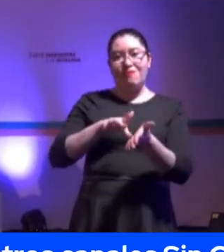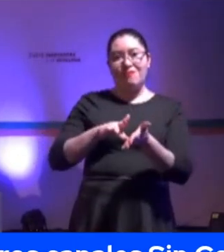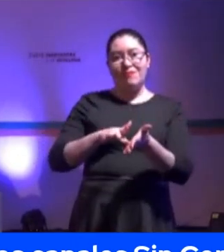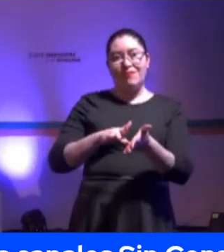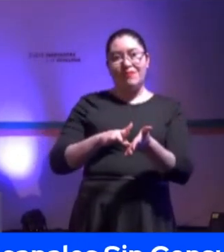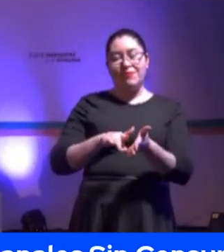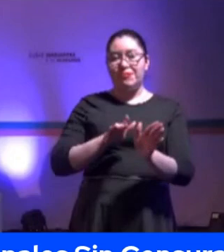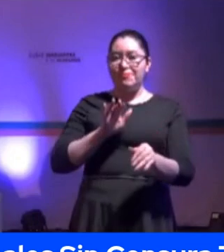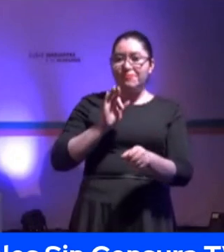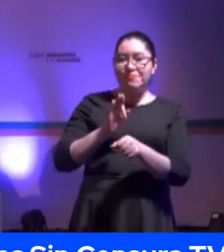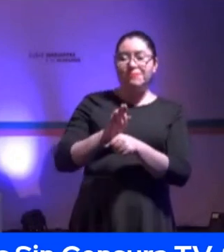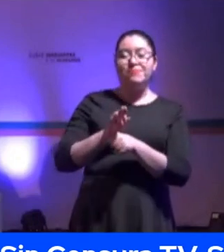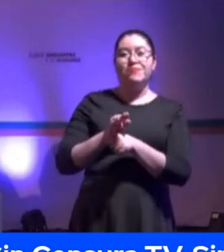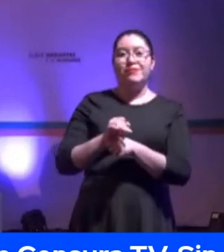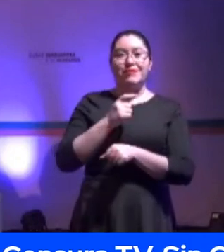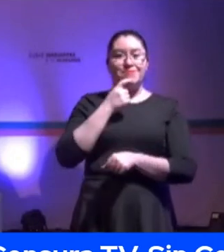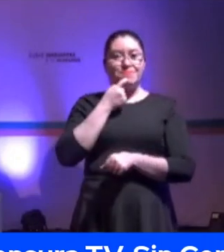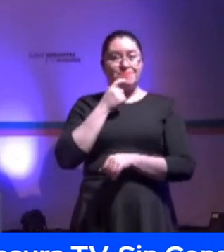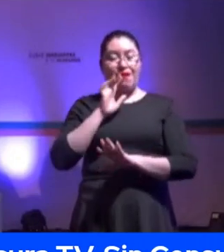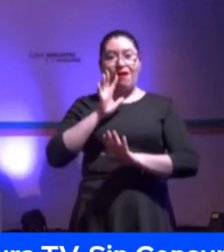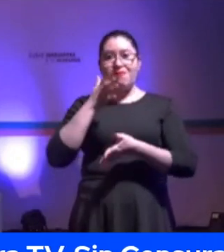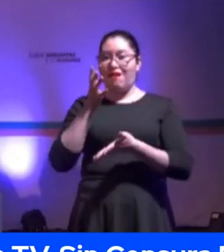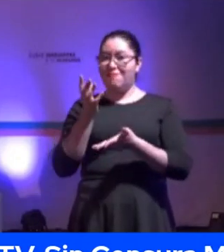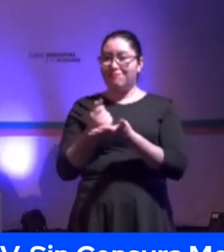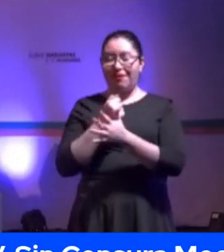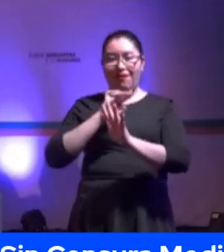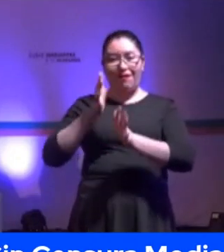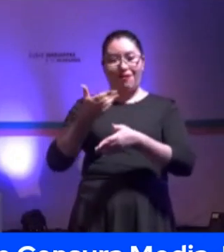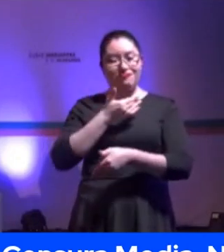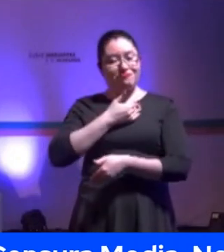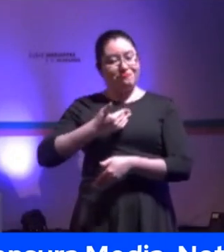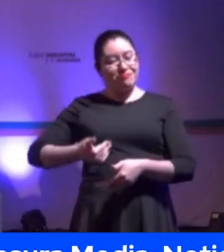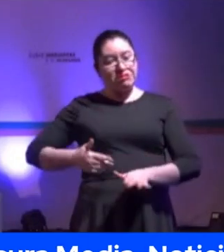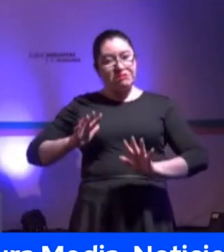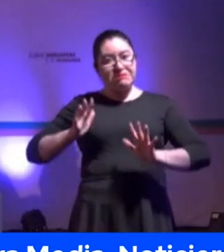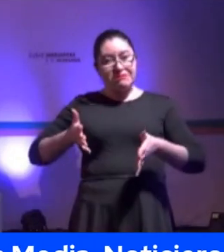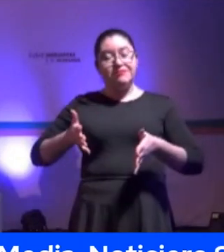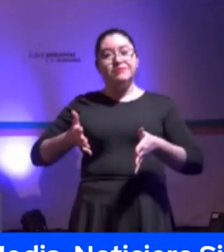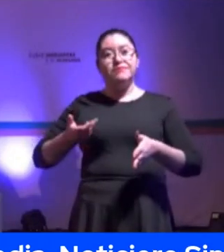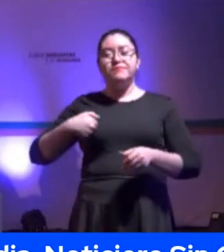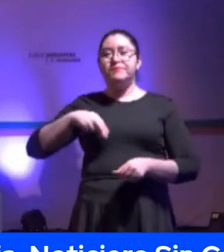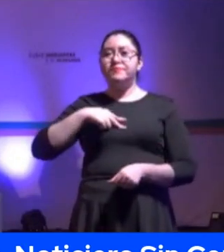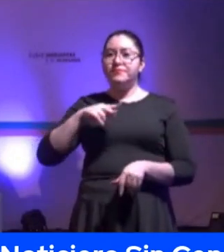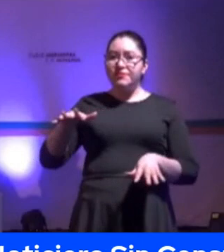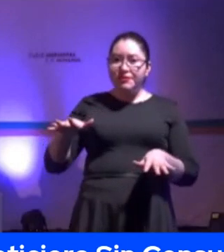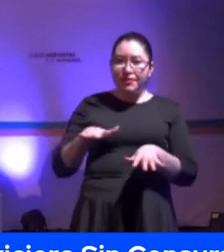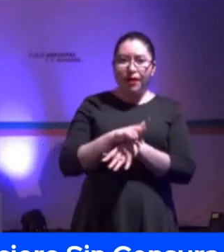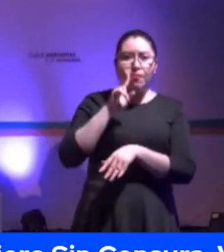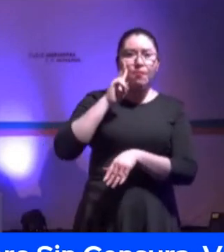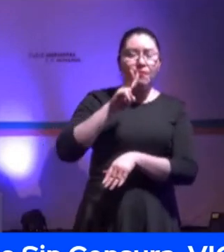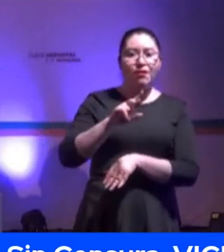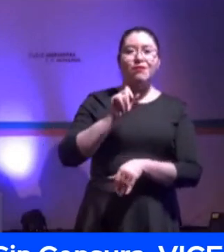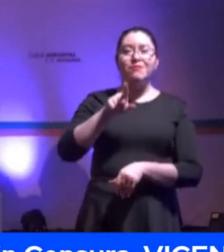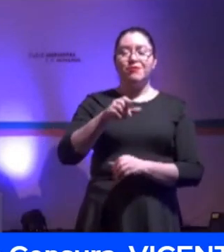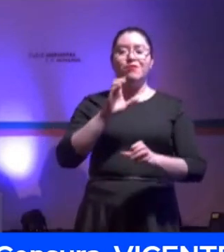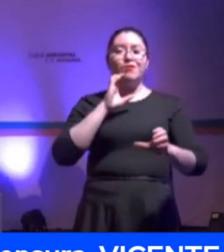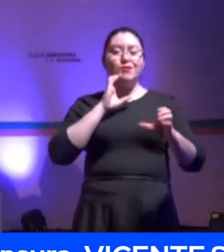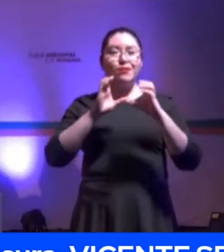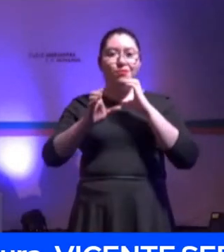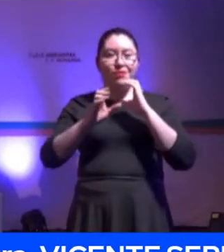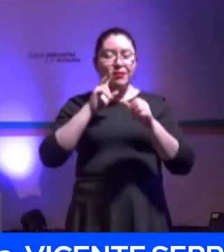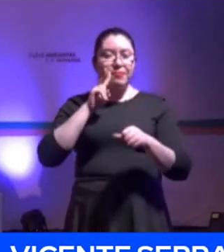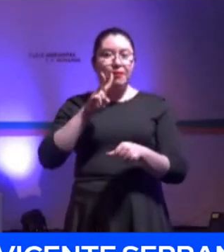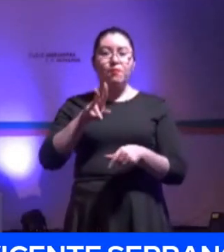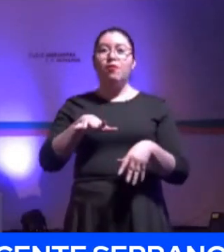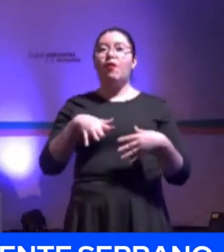Obrador. Ya llegó, ya estamos con él, estamos viendo los cambios, en la comunicación ha habido